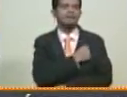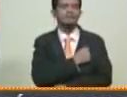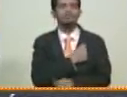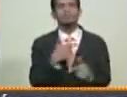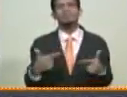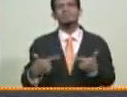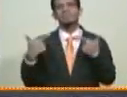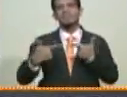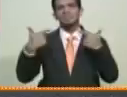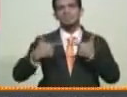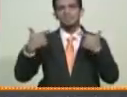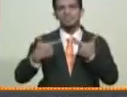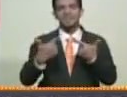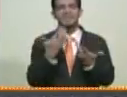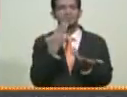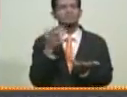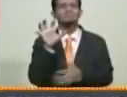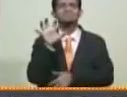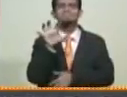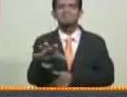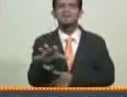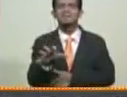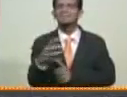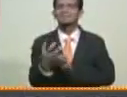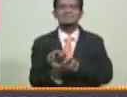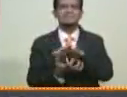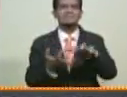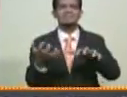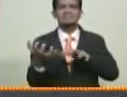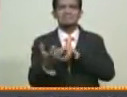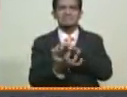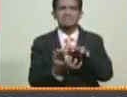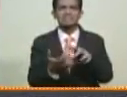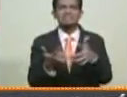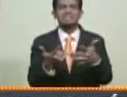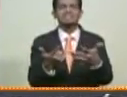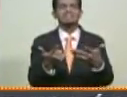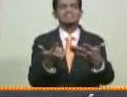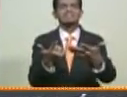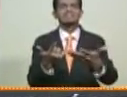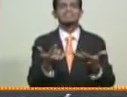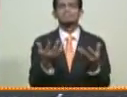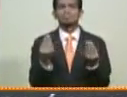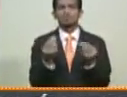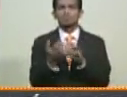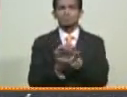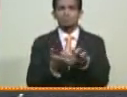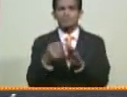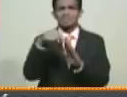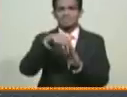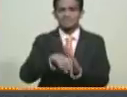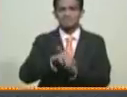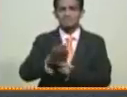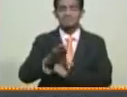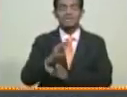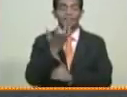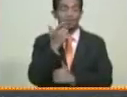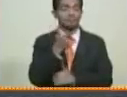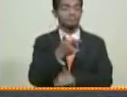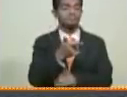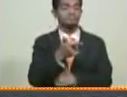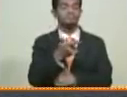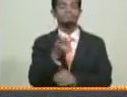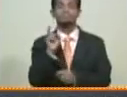de un país en crisis como está Colombia, de un país con innumerables problemas. Además que eso vale un rialero ser